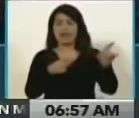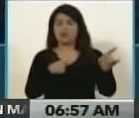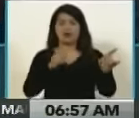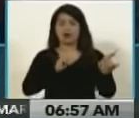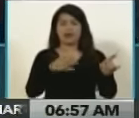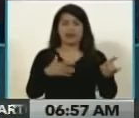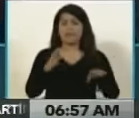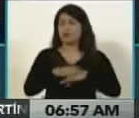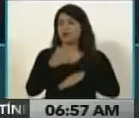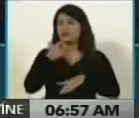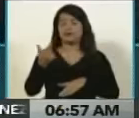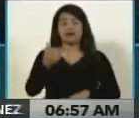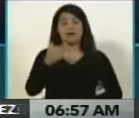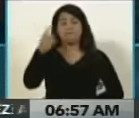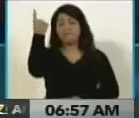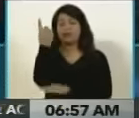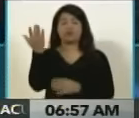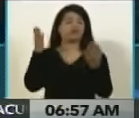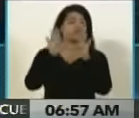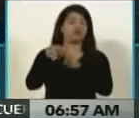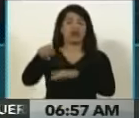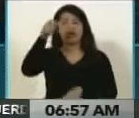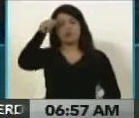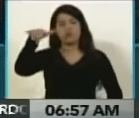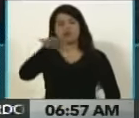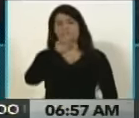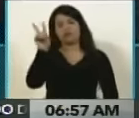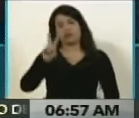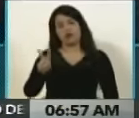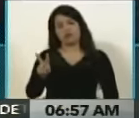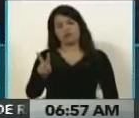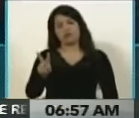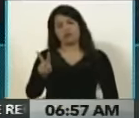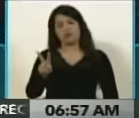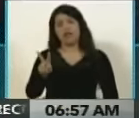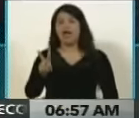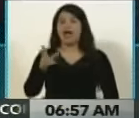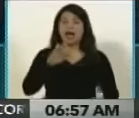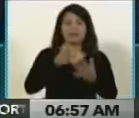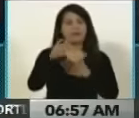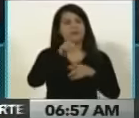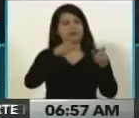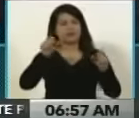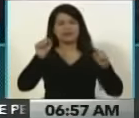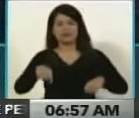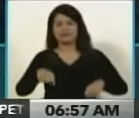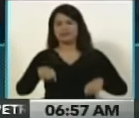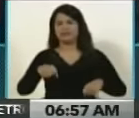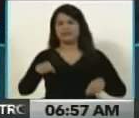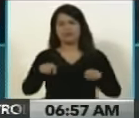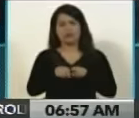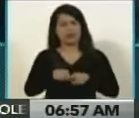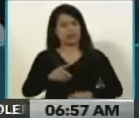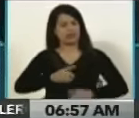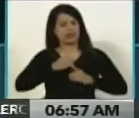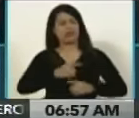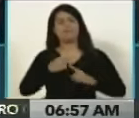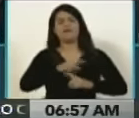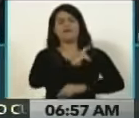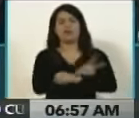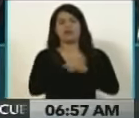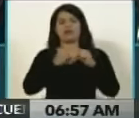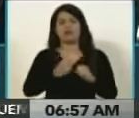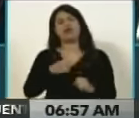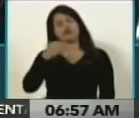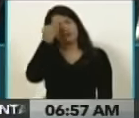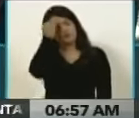Panteón Nacional al pueblo venezolano, pues, a través de gente que lo ha representado con dignidad y con valentía, pues. Entonces a mí me